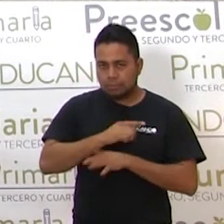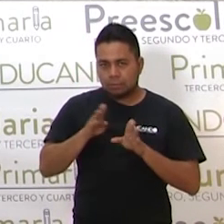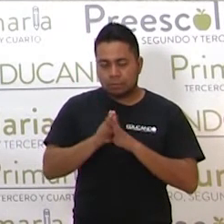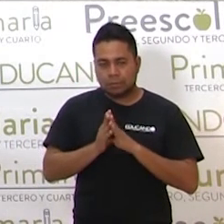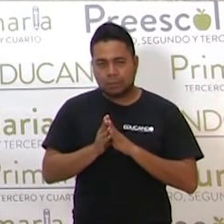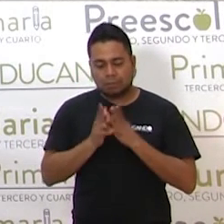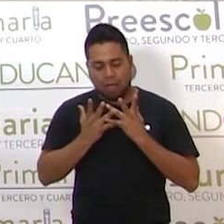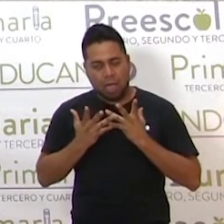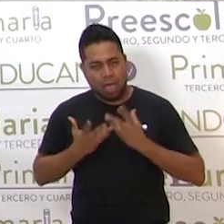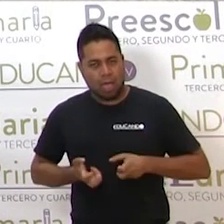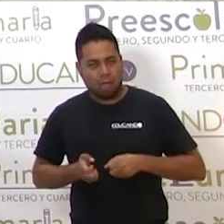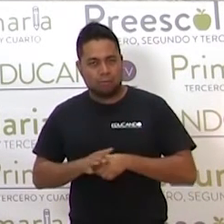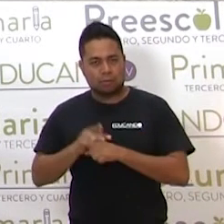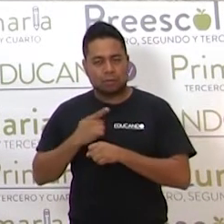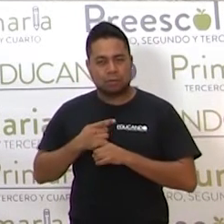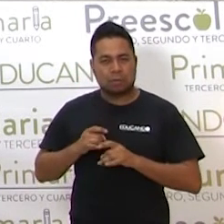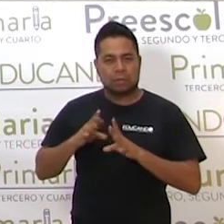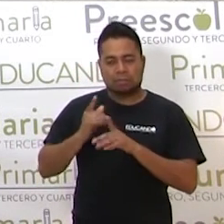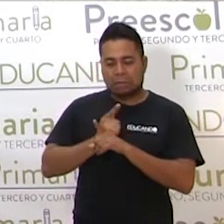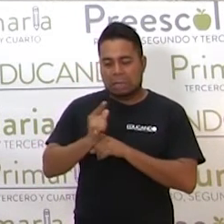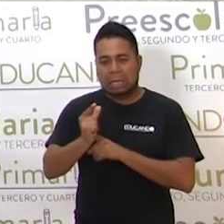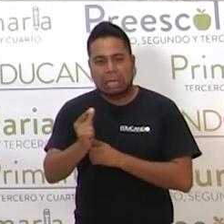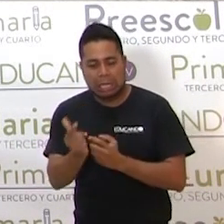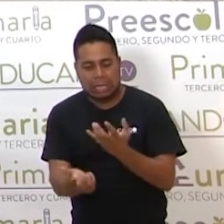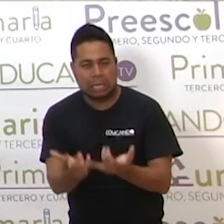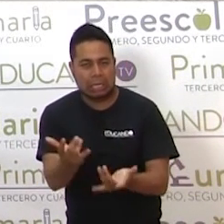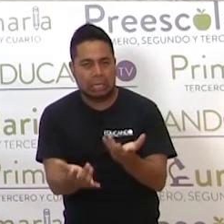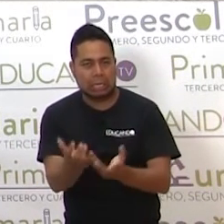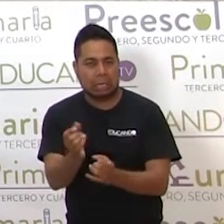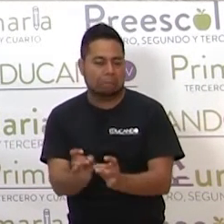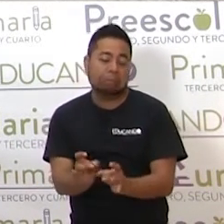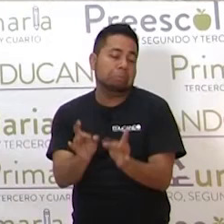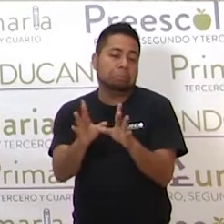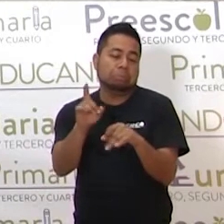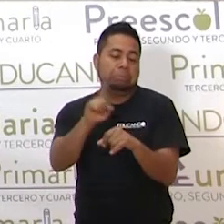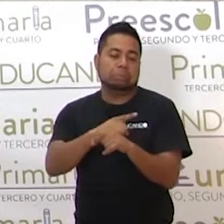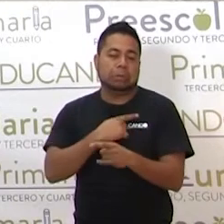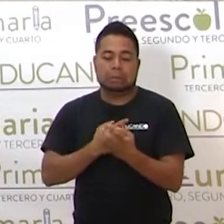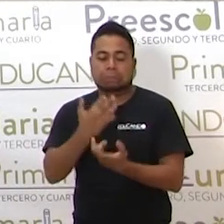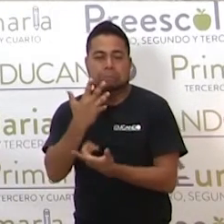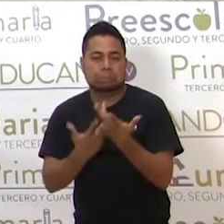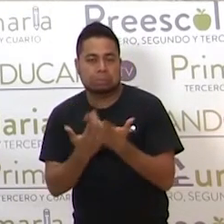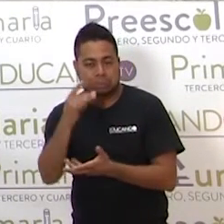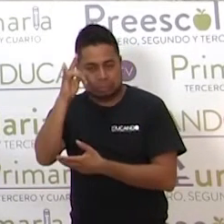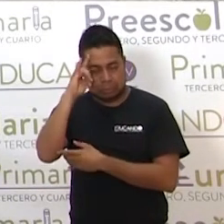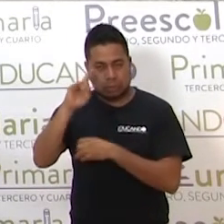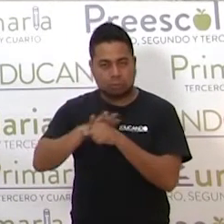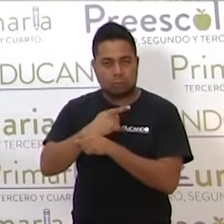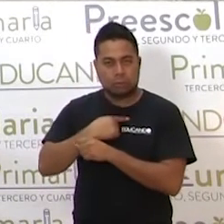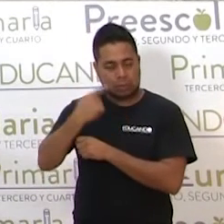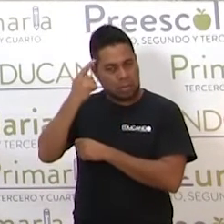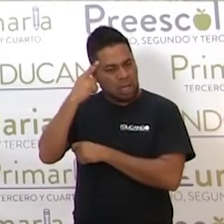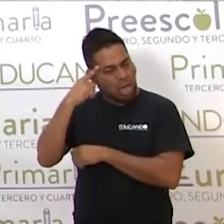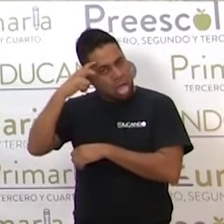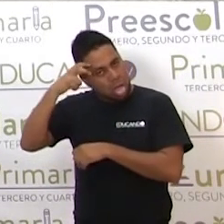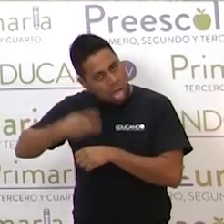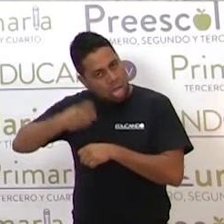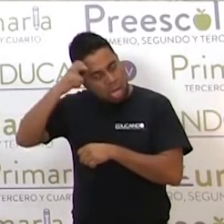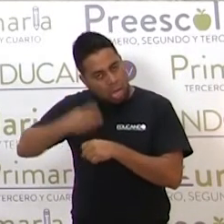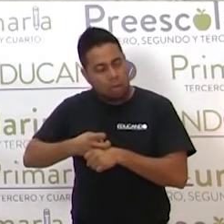sustos con eso de que me voy a ir al infierno cualquier día de estos, por tener la cabeza tan dura y